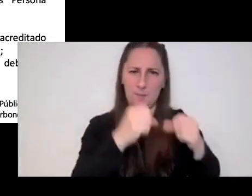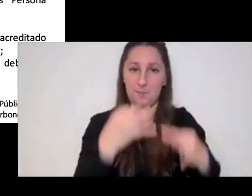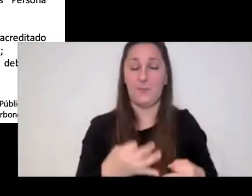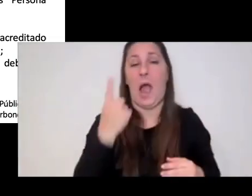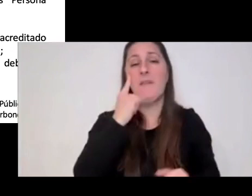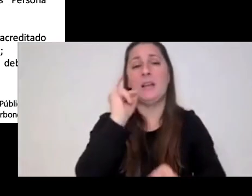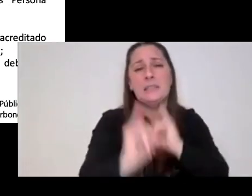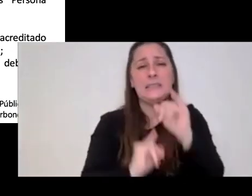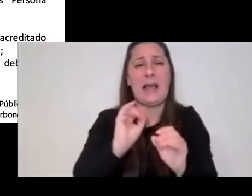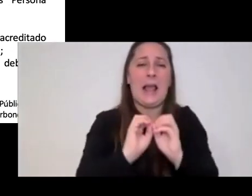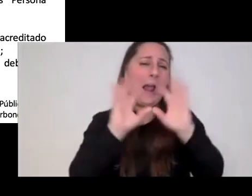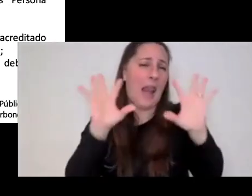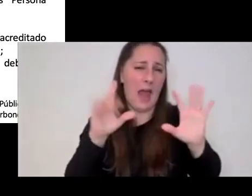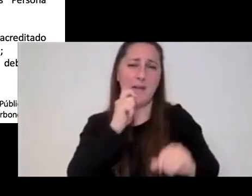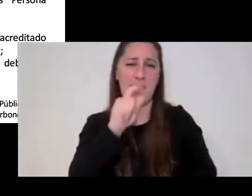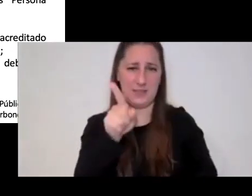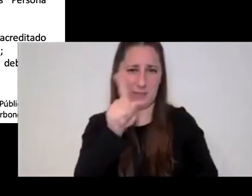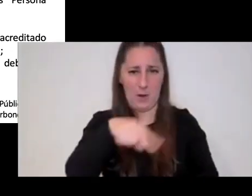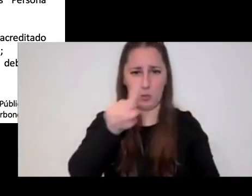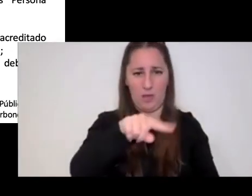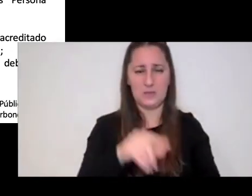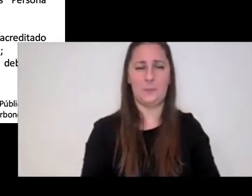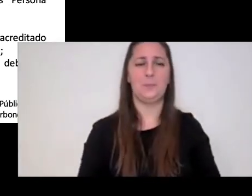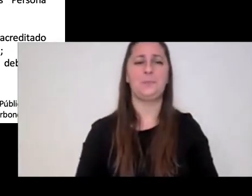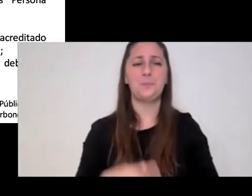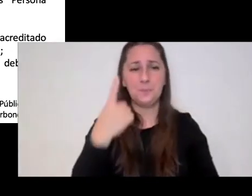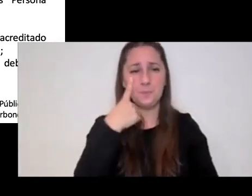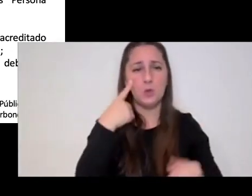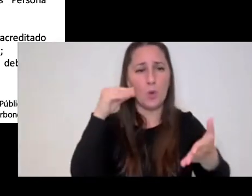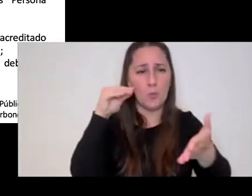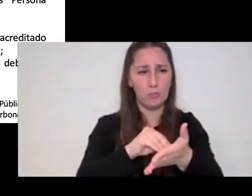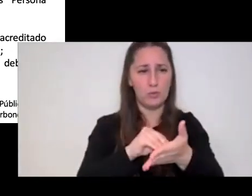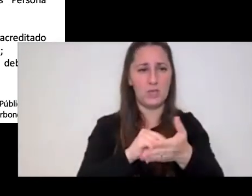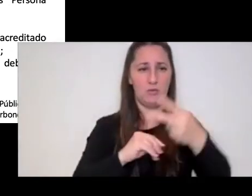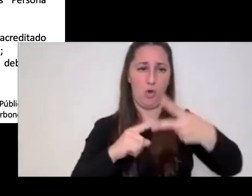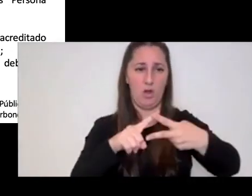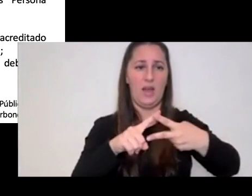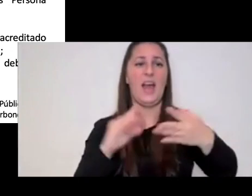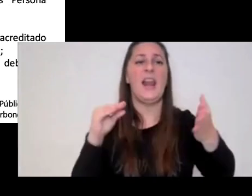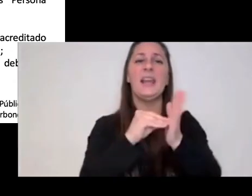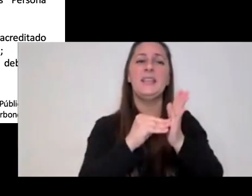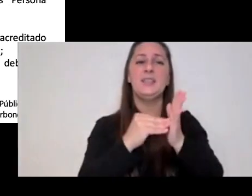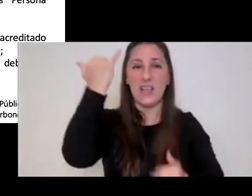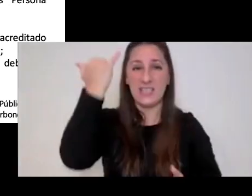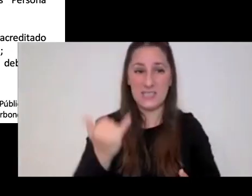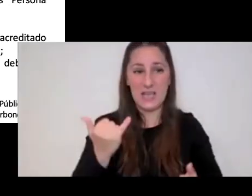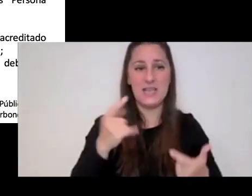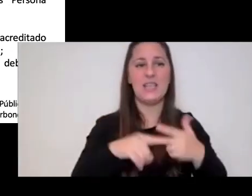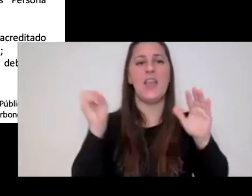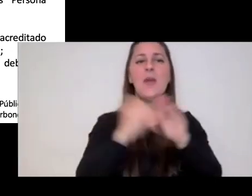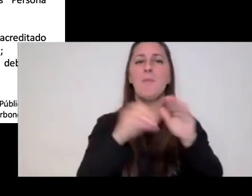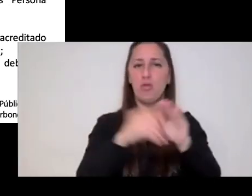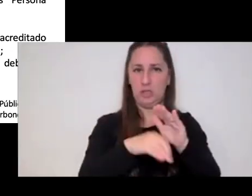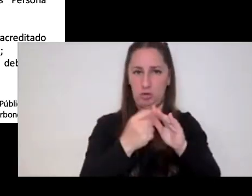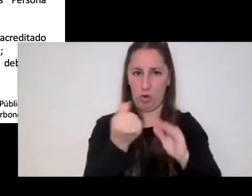sencilla posible. Observen que yo puse dos ítems, registro de existencia y depósito de los fondos. Pongo el registro